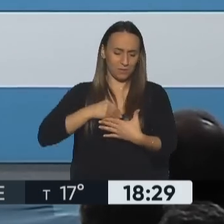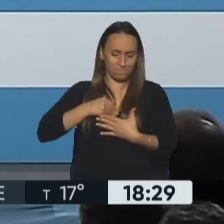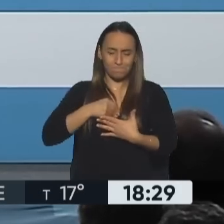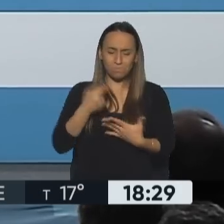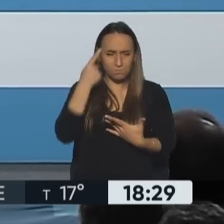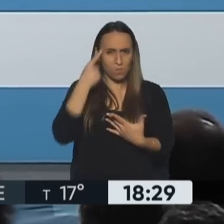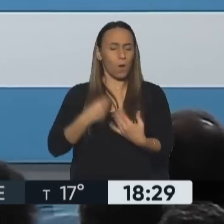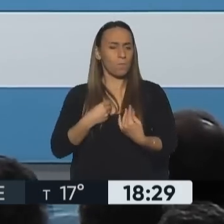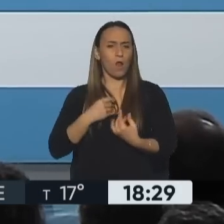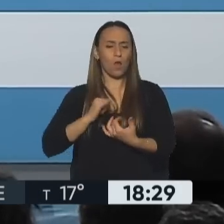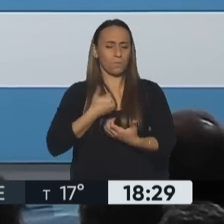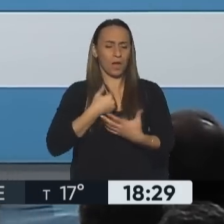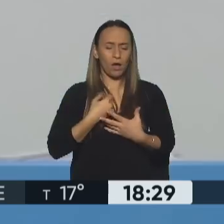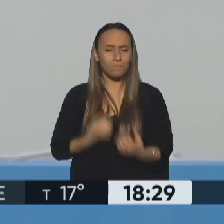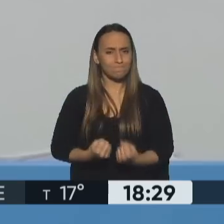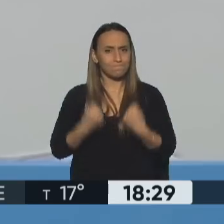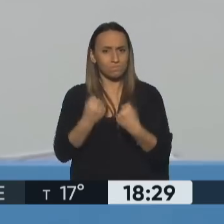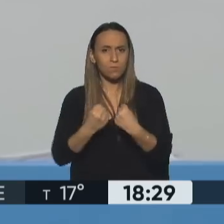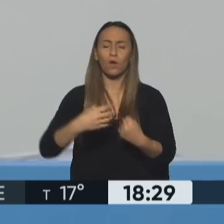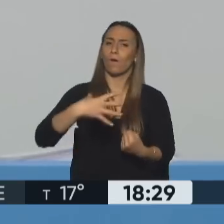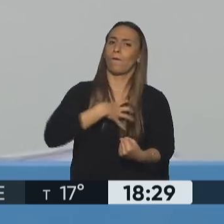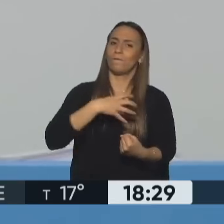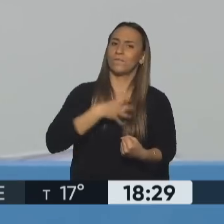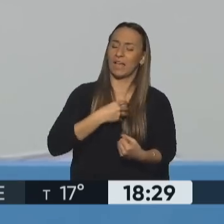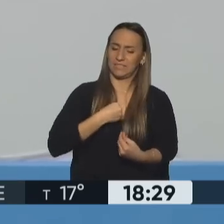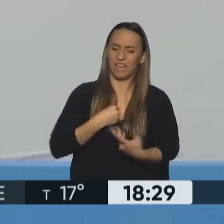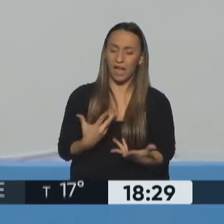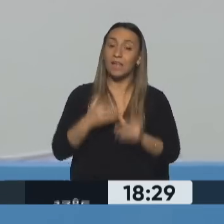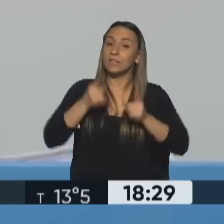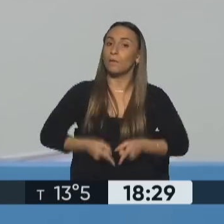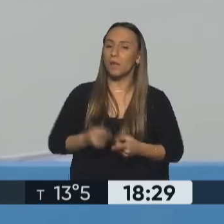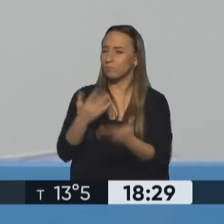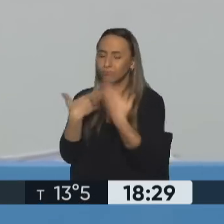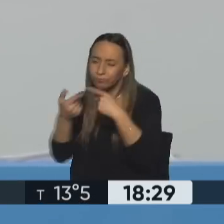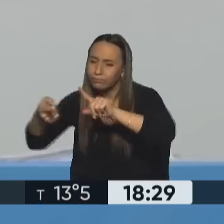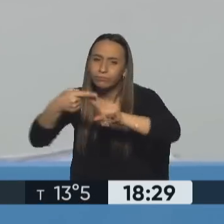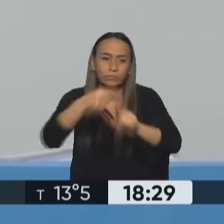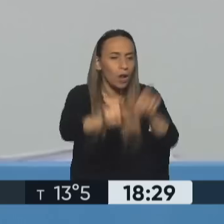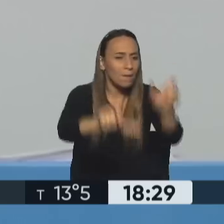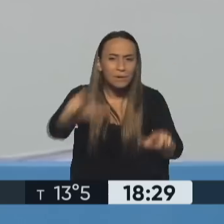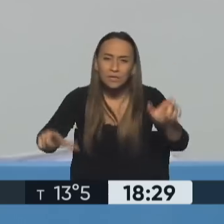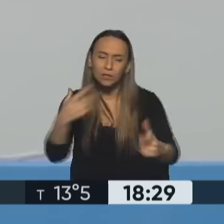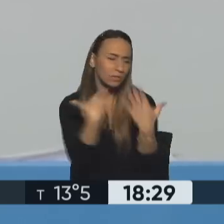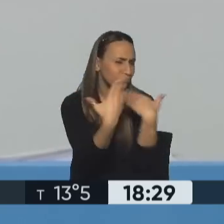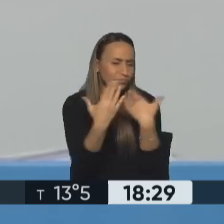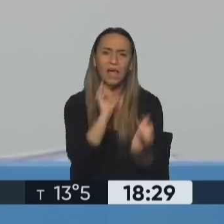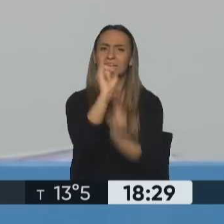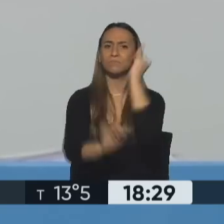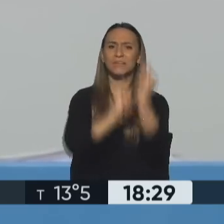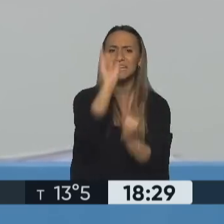confiar en nuestras fuerzas, en nuestras ideas y sobre todo hablar mucho con la gente, hablar mucho,